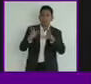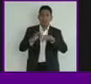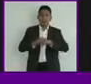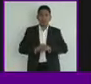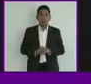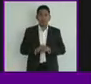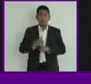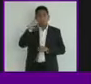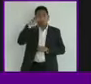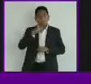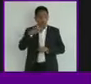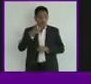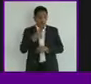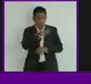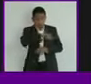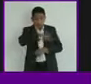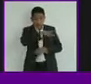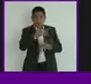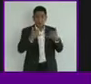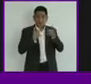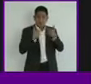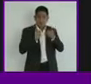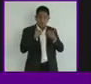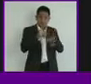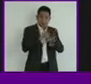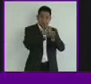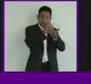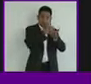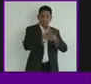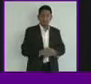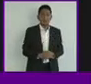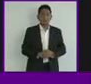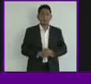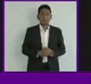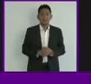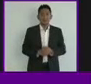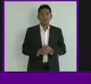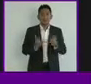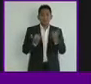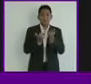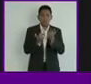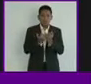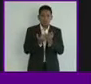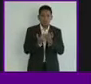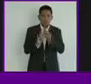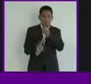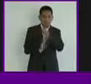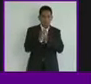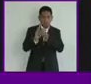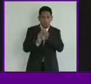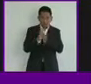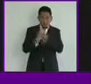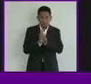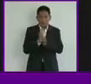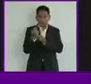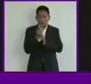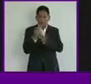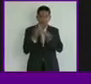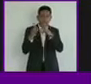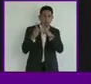propiamente en ustedes, ¿no? Y también hicieron una alusión muy concreta de resolver conflictos, para eso necesitamos terapia emocional